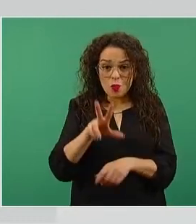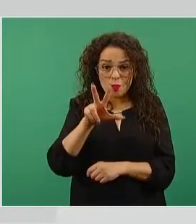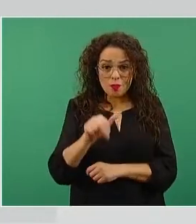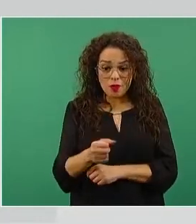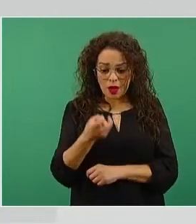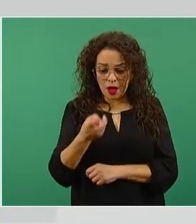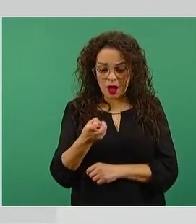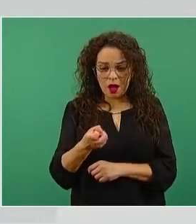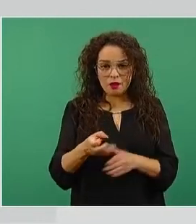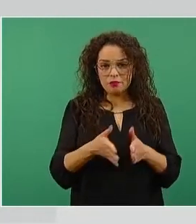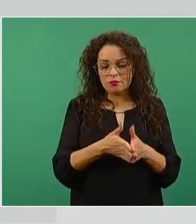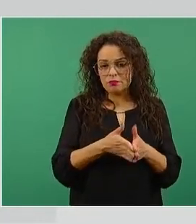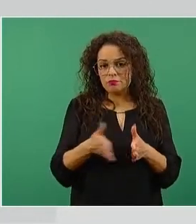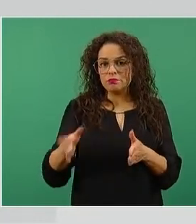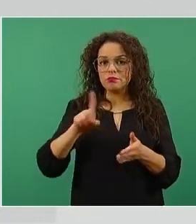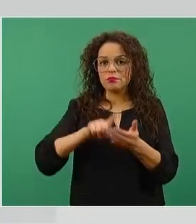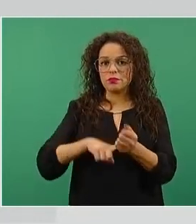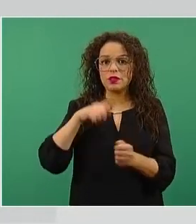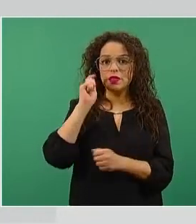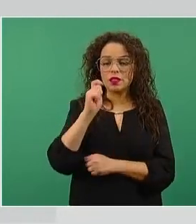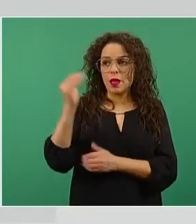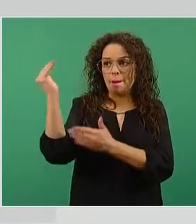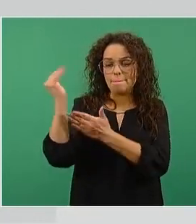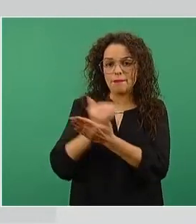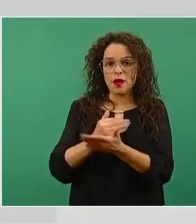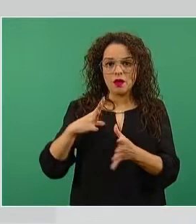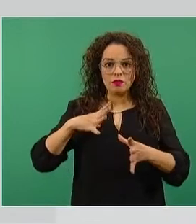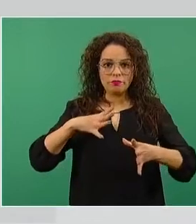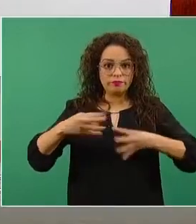este franco descenso de los contagios?